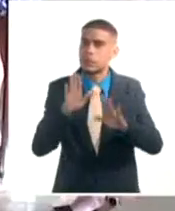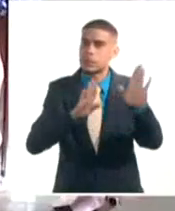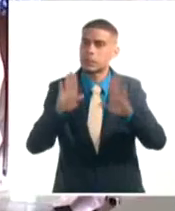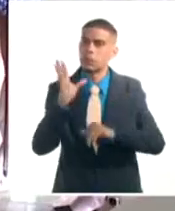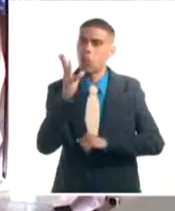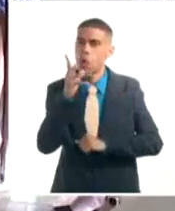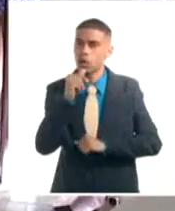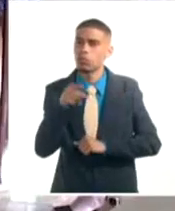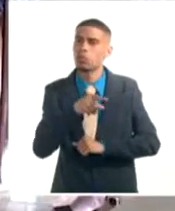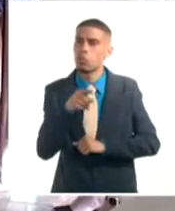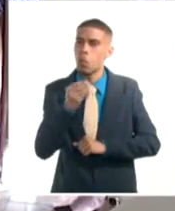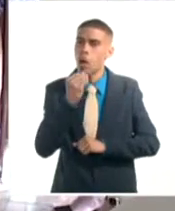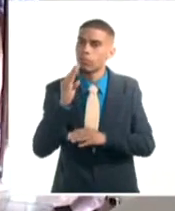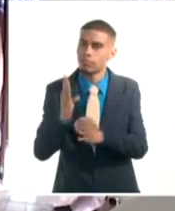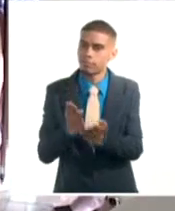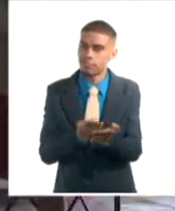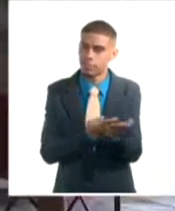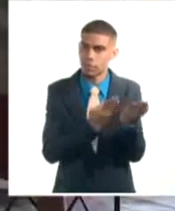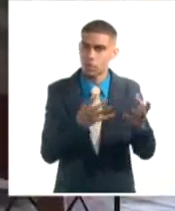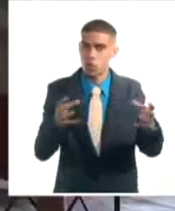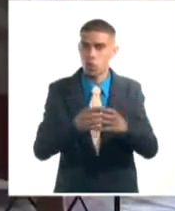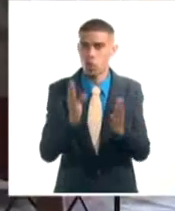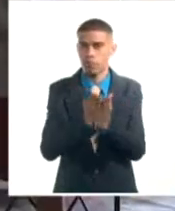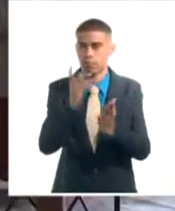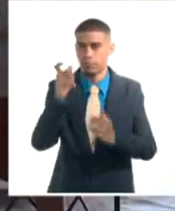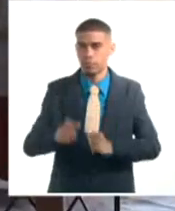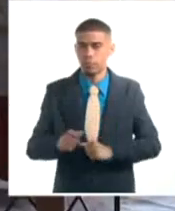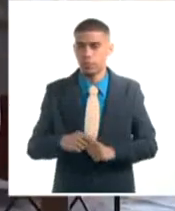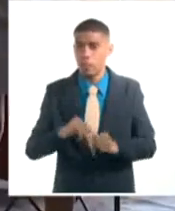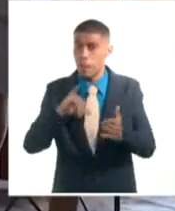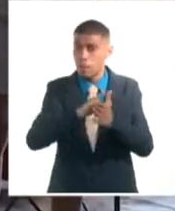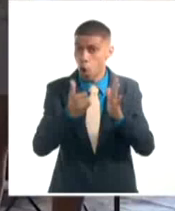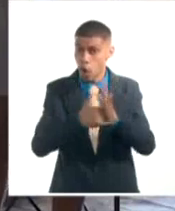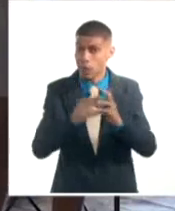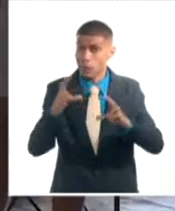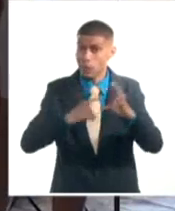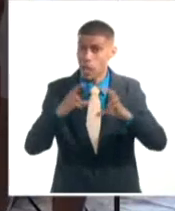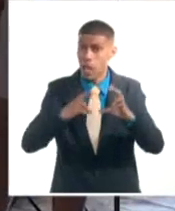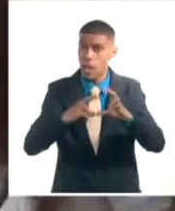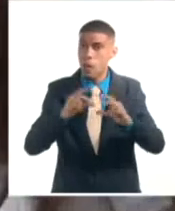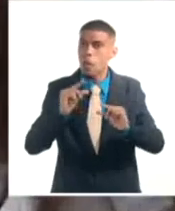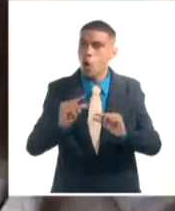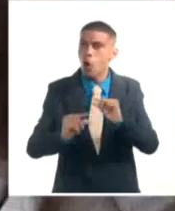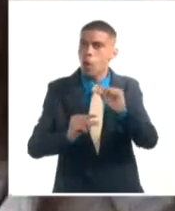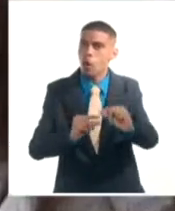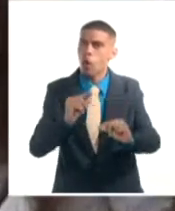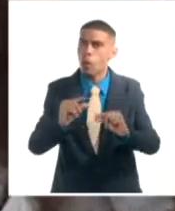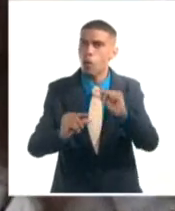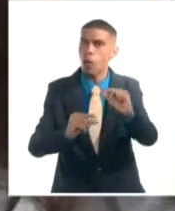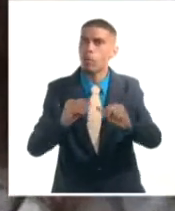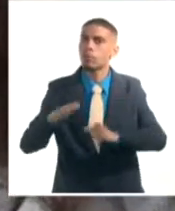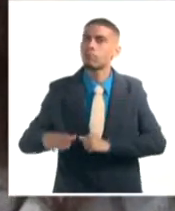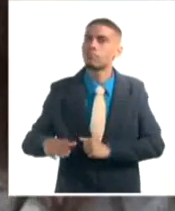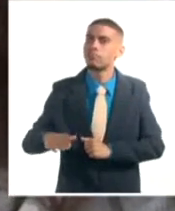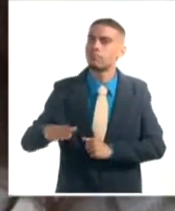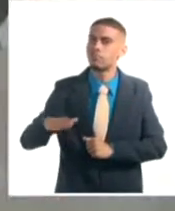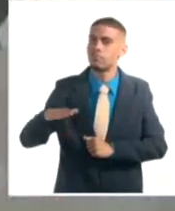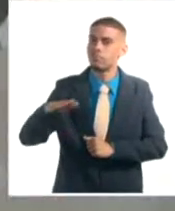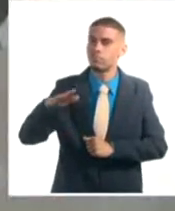la complicidad de la música. Esperanza es una iniciativa que crece a favor del perfeccionamiento de la enseñanza de la